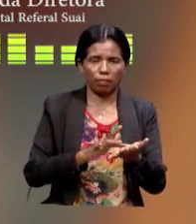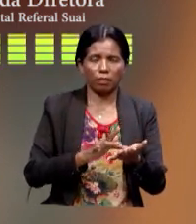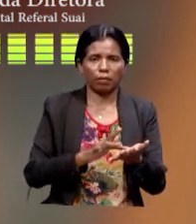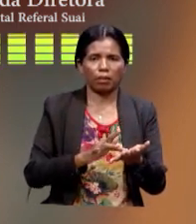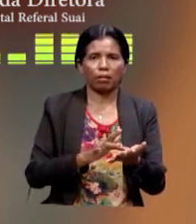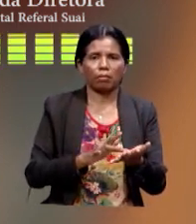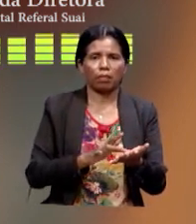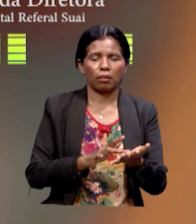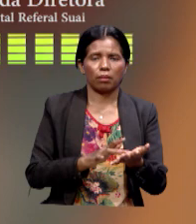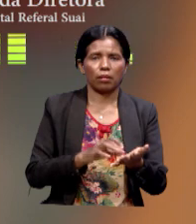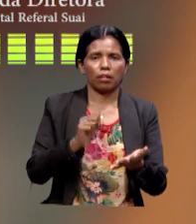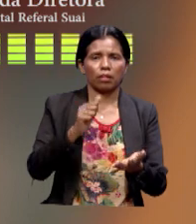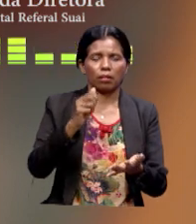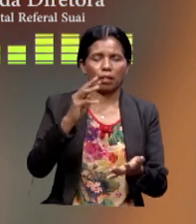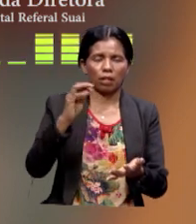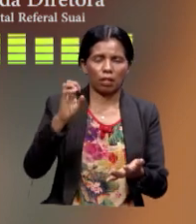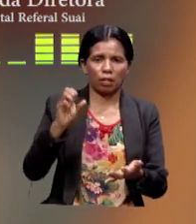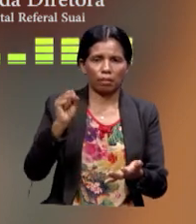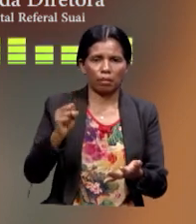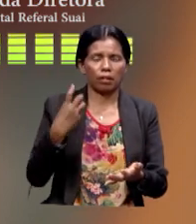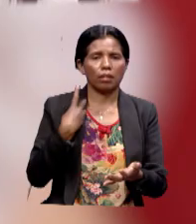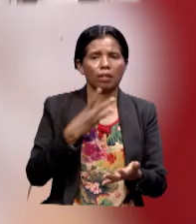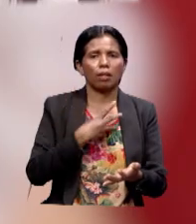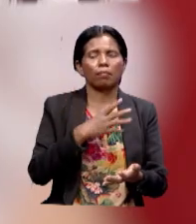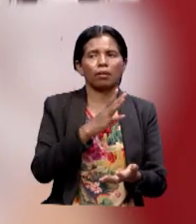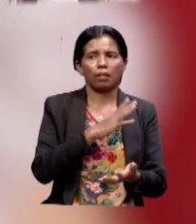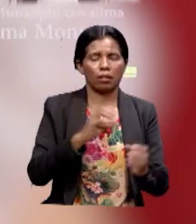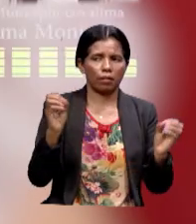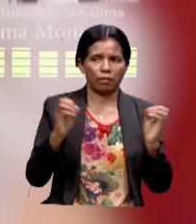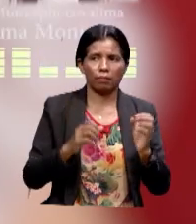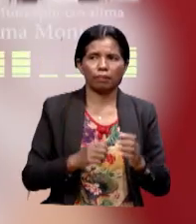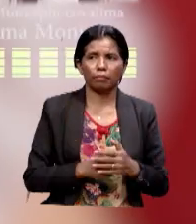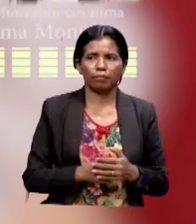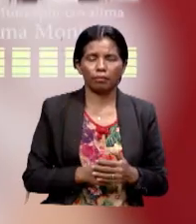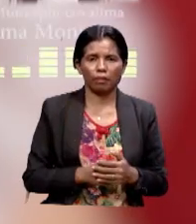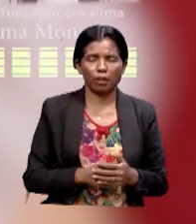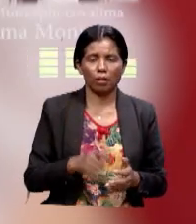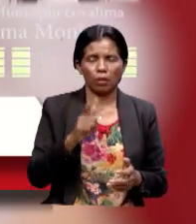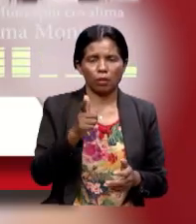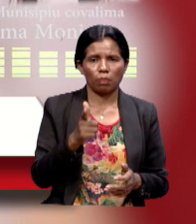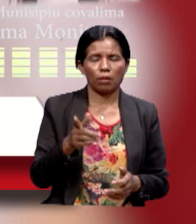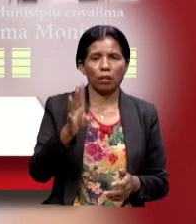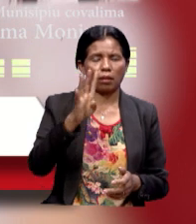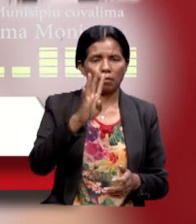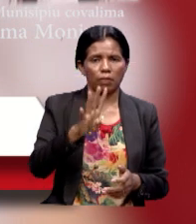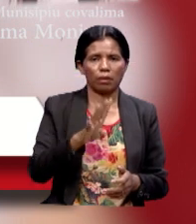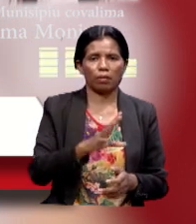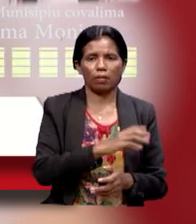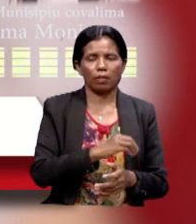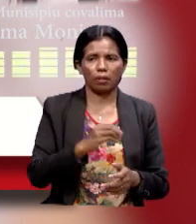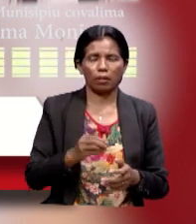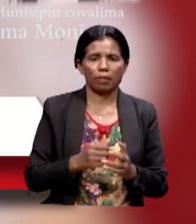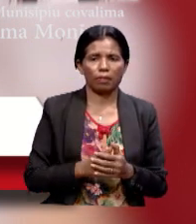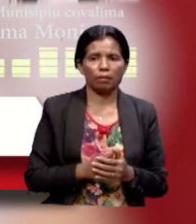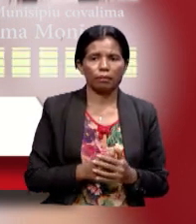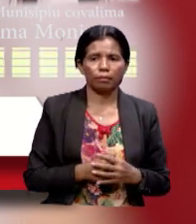esto cae moro que está, esto cae moro que está misma clave, porque a mí esto cae otro. 24 items. Esto clave en la hostia de un mes.